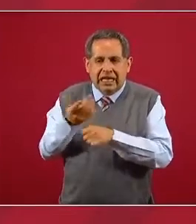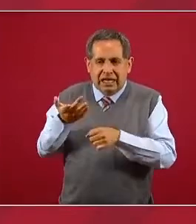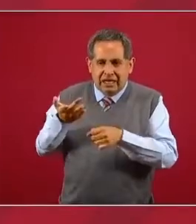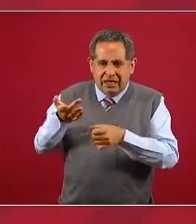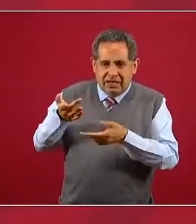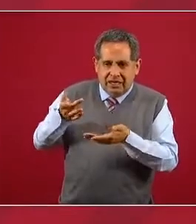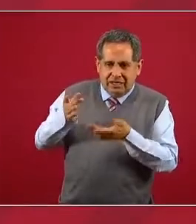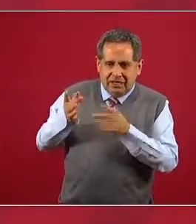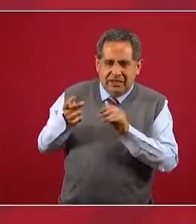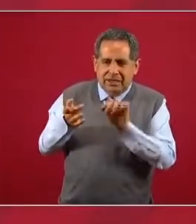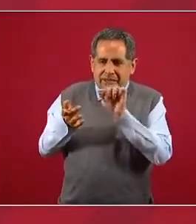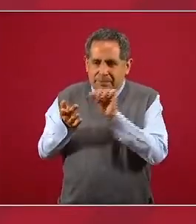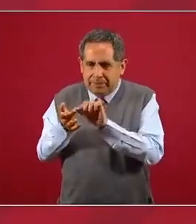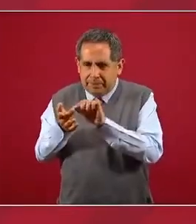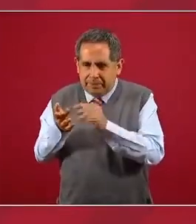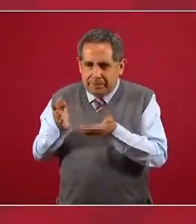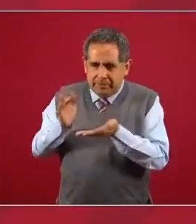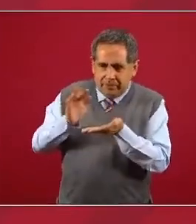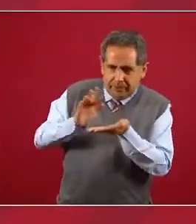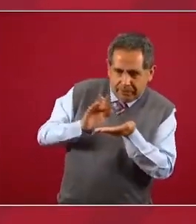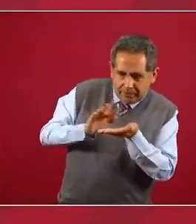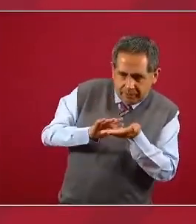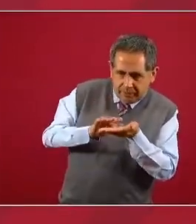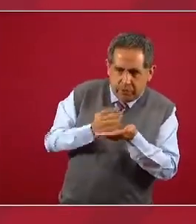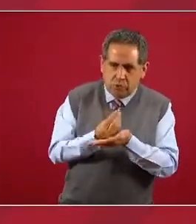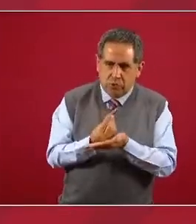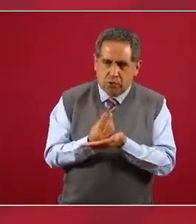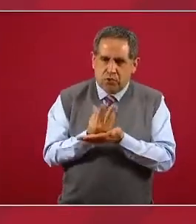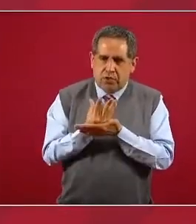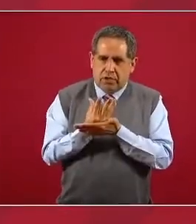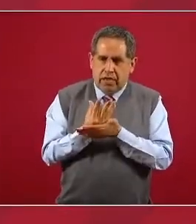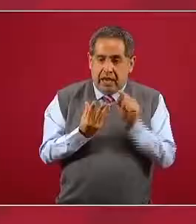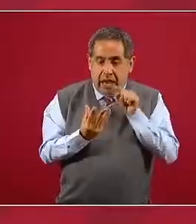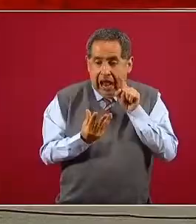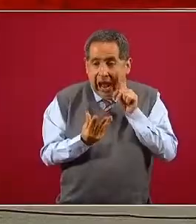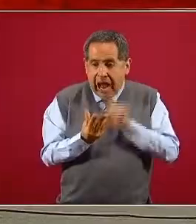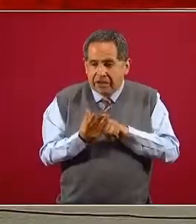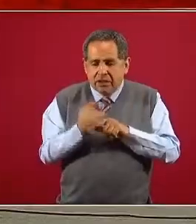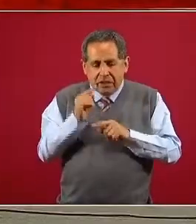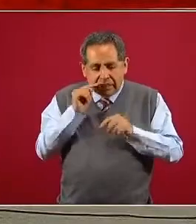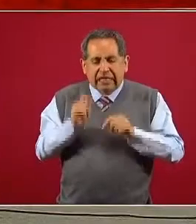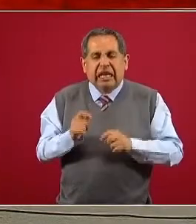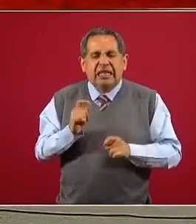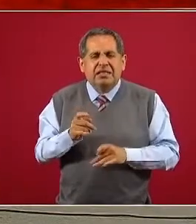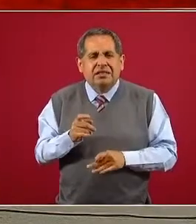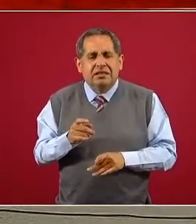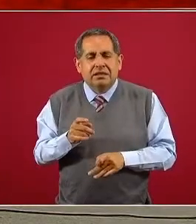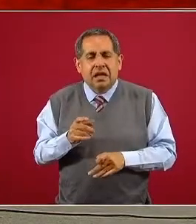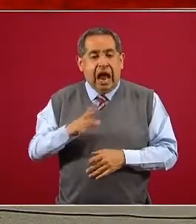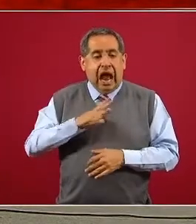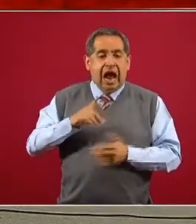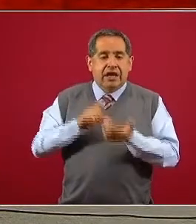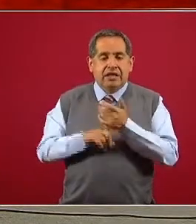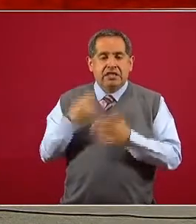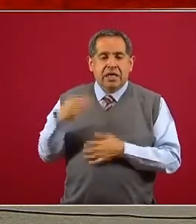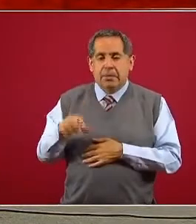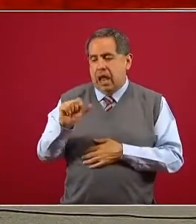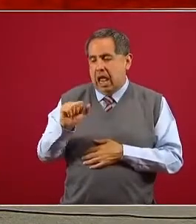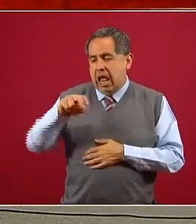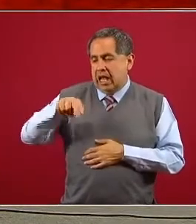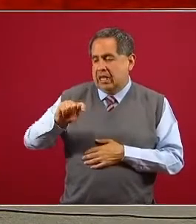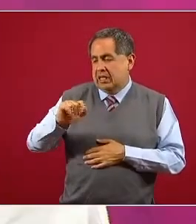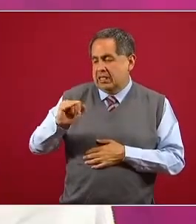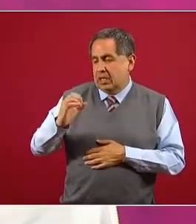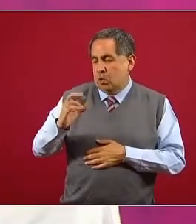persona sobre la tira reactiva, detectan si existen o no anticuerpos de la